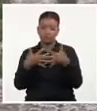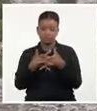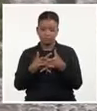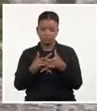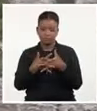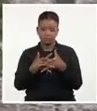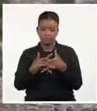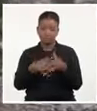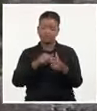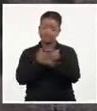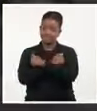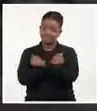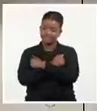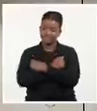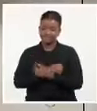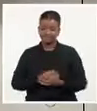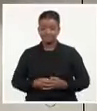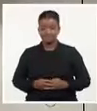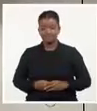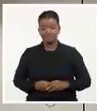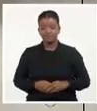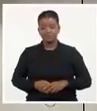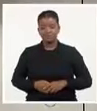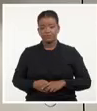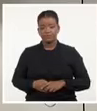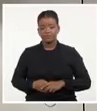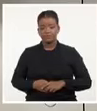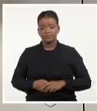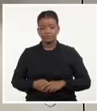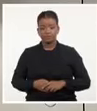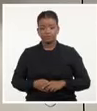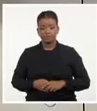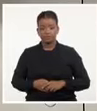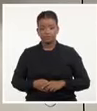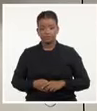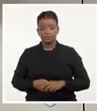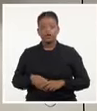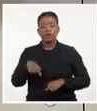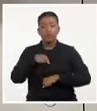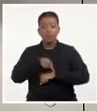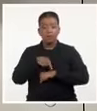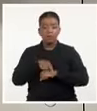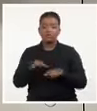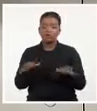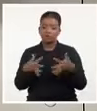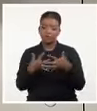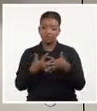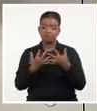Un beso de todo nuestro corazón. Momentos para estar unidos, así mismo es, así me despido. Nos vemos en un próximo.